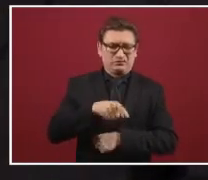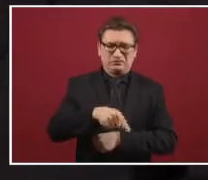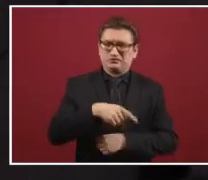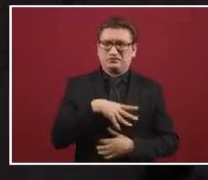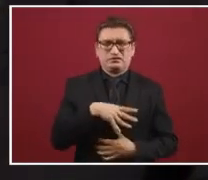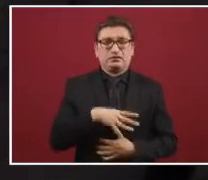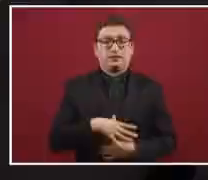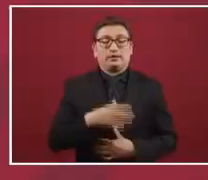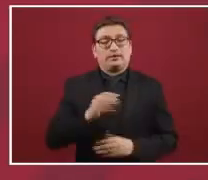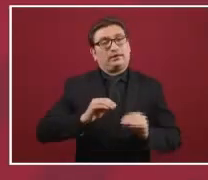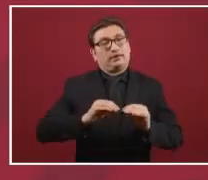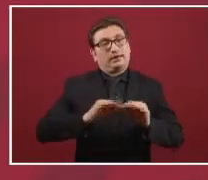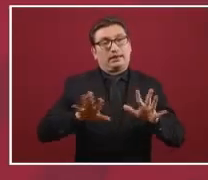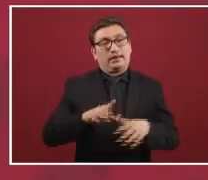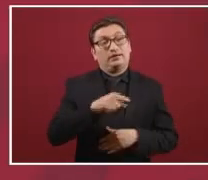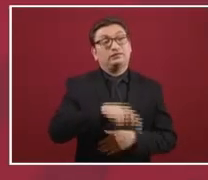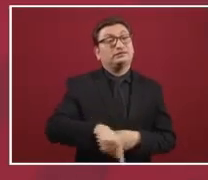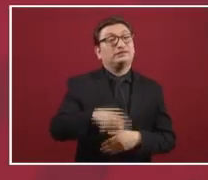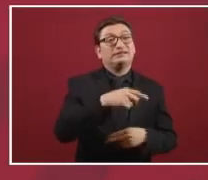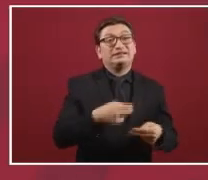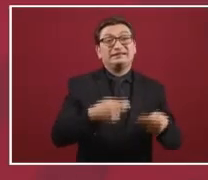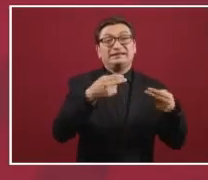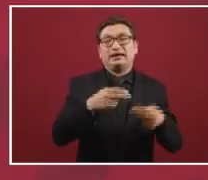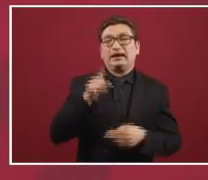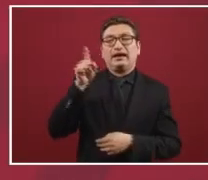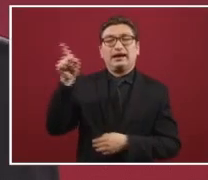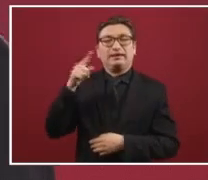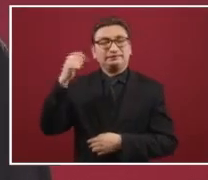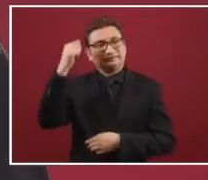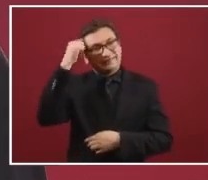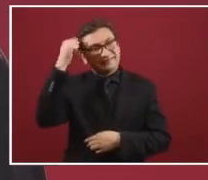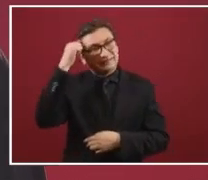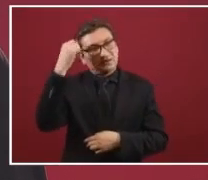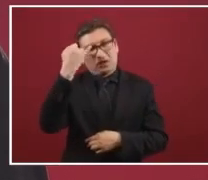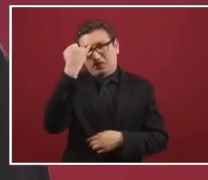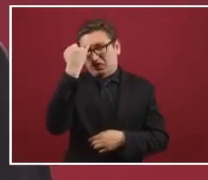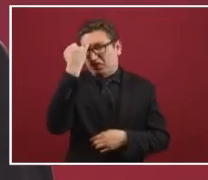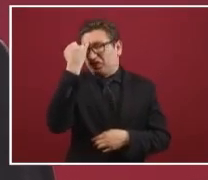claro que para hacer el negocio de Texcoco inventaron,